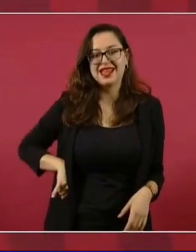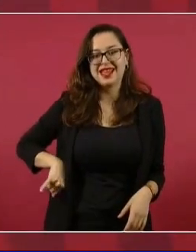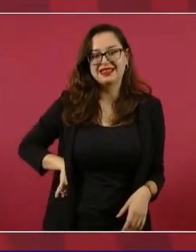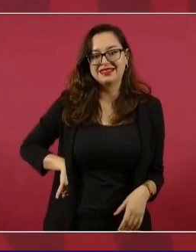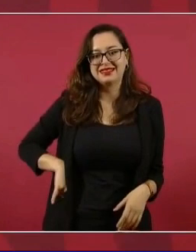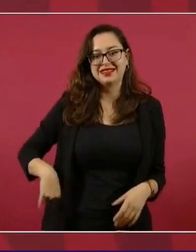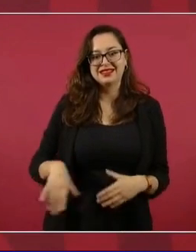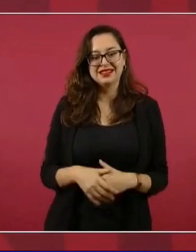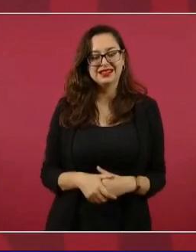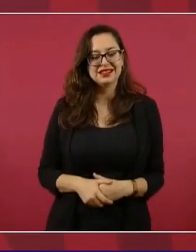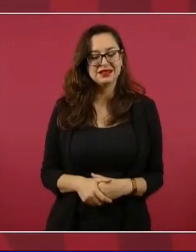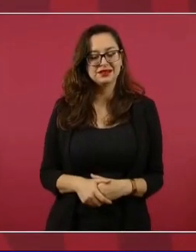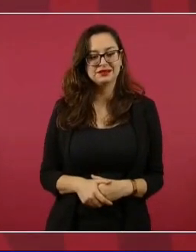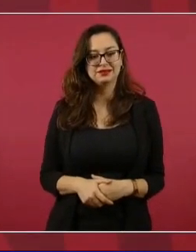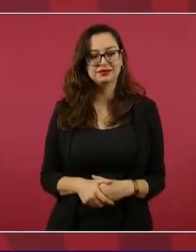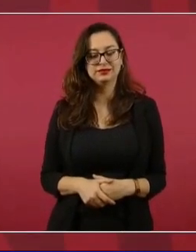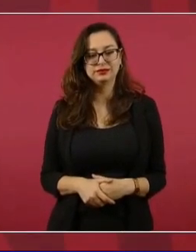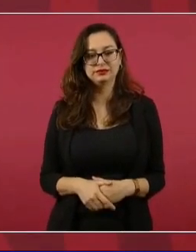Por eso, pues,